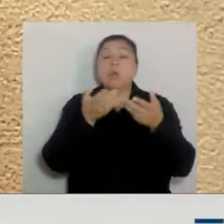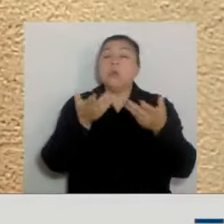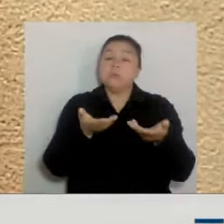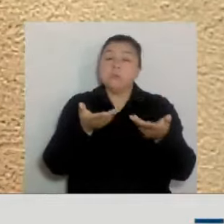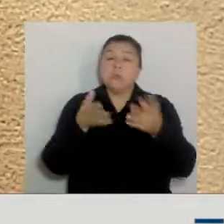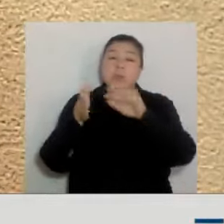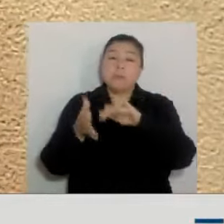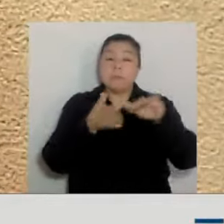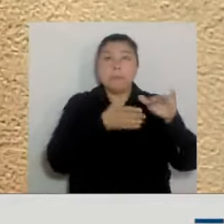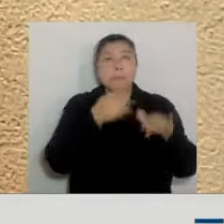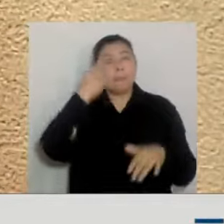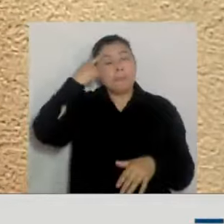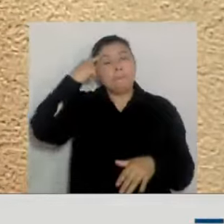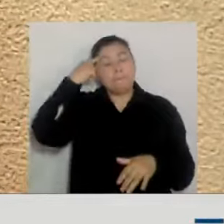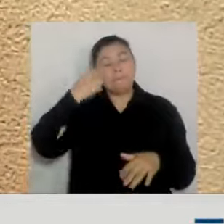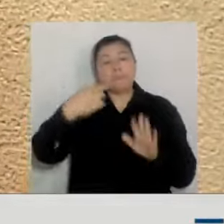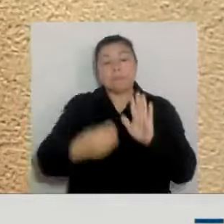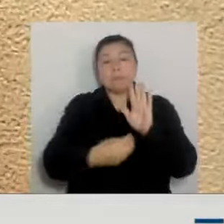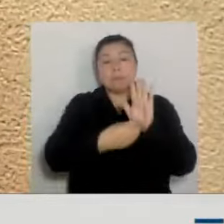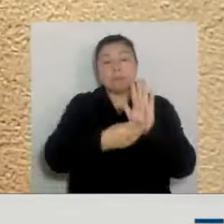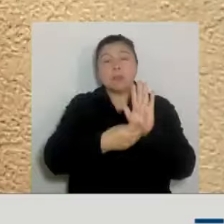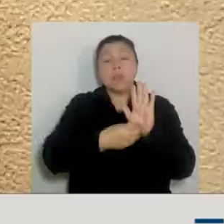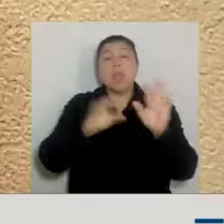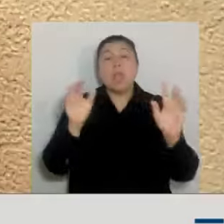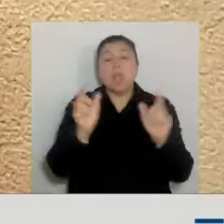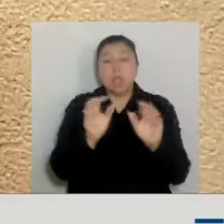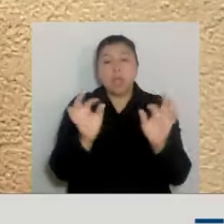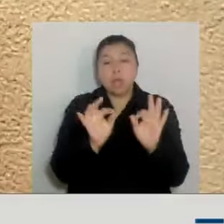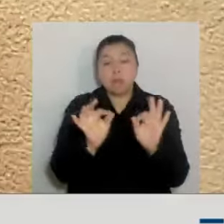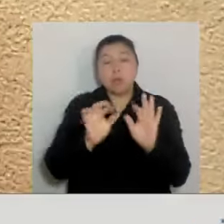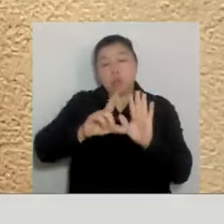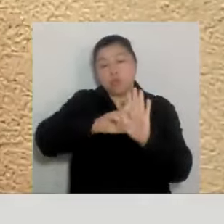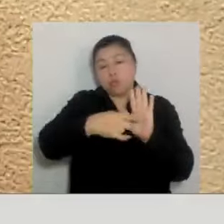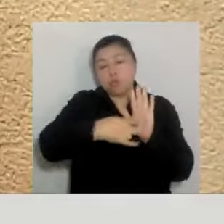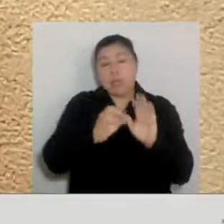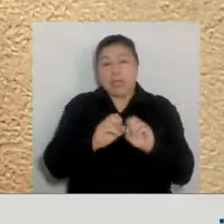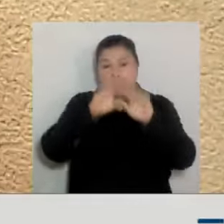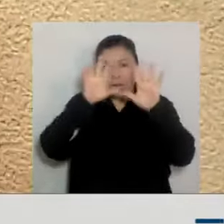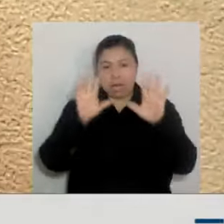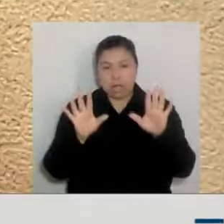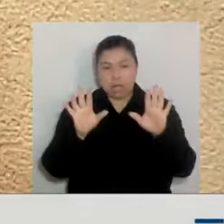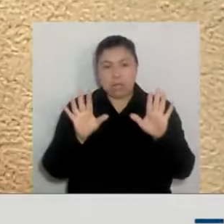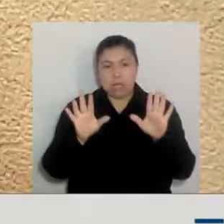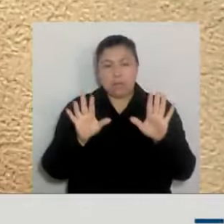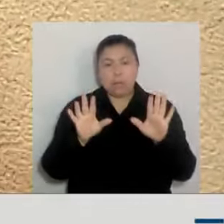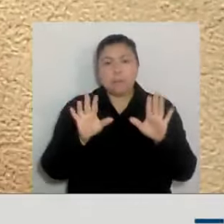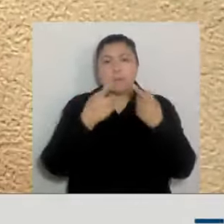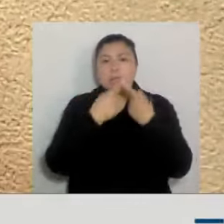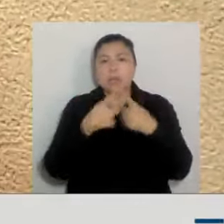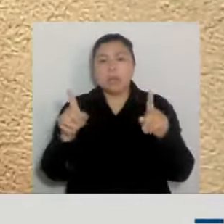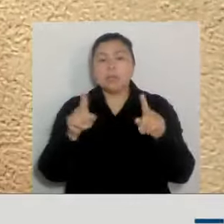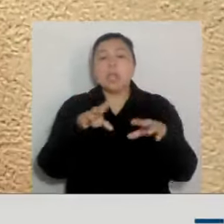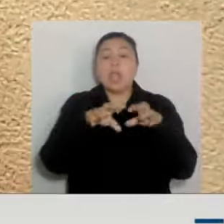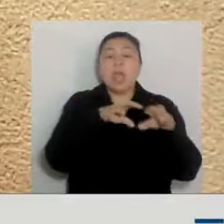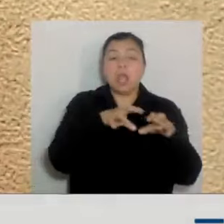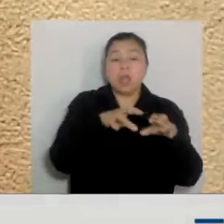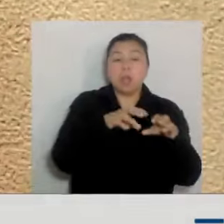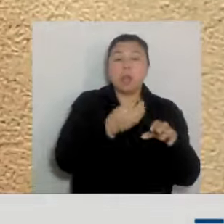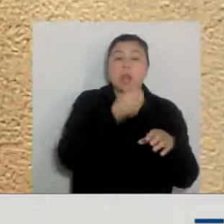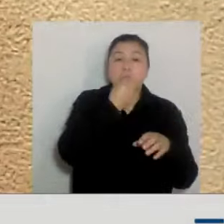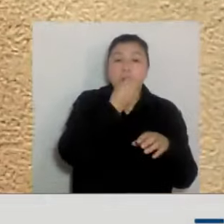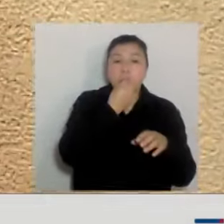propósito Es establecer una definición jurídica clara que diferencia entre los productos alimenticios de